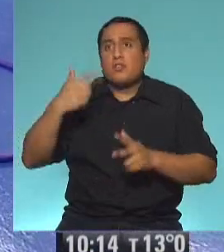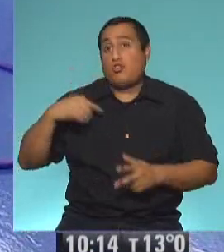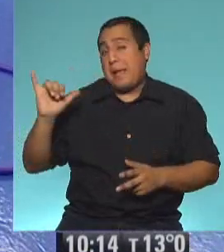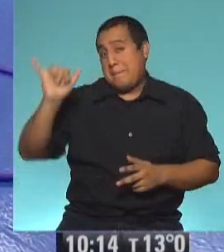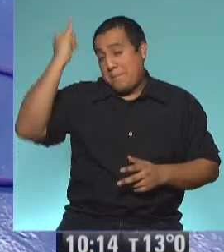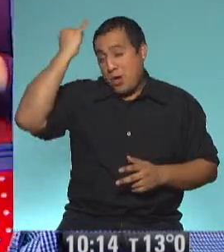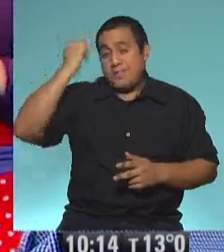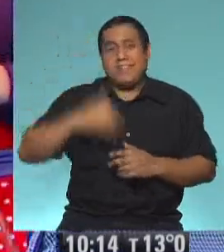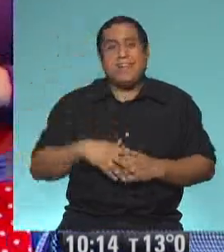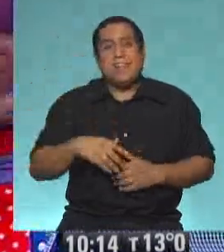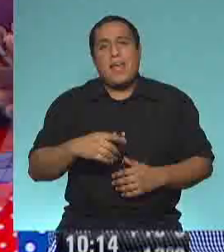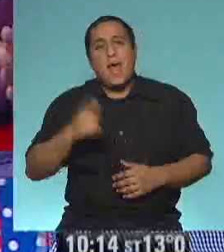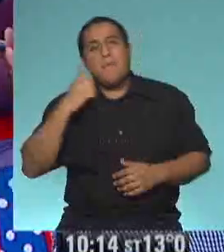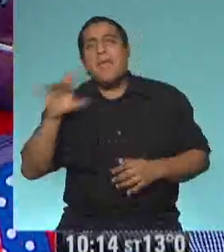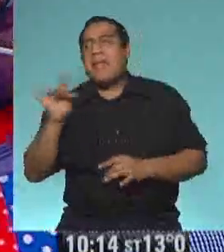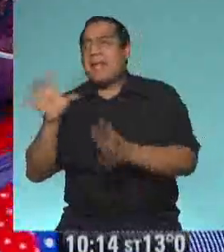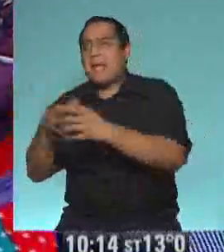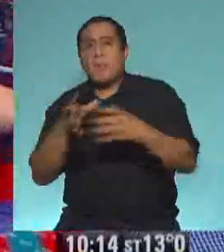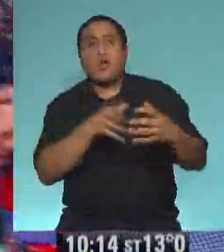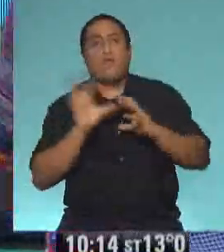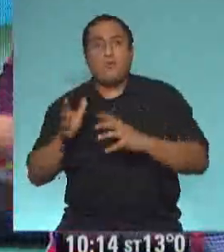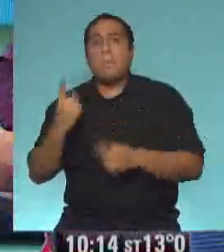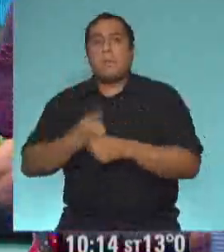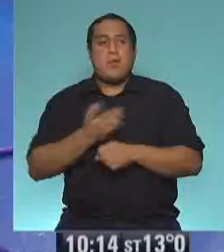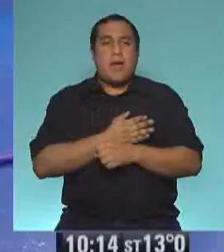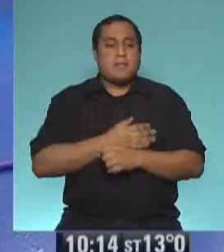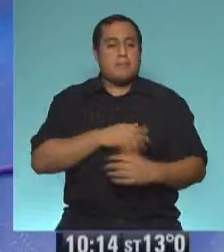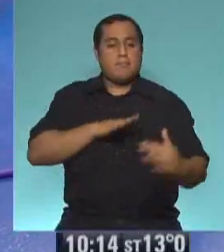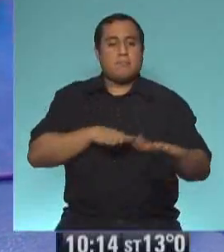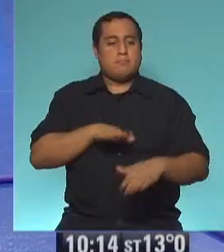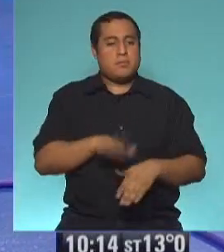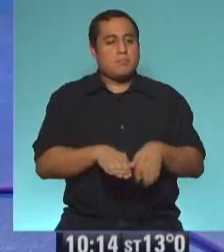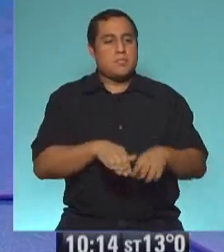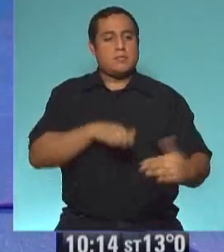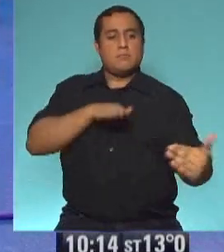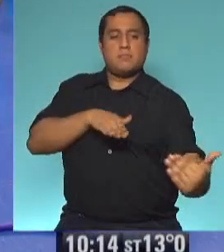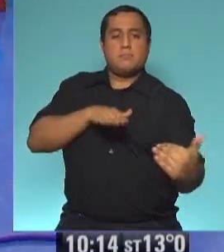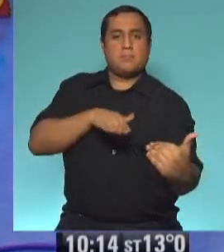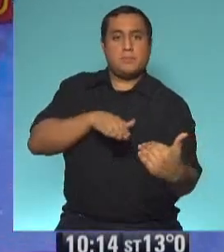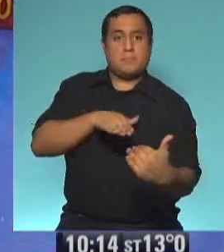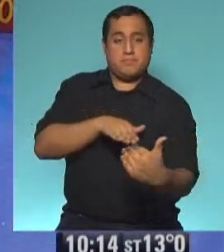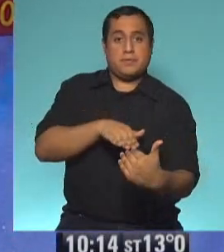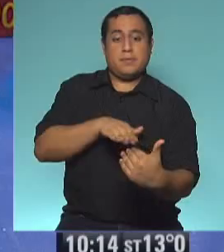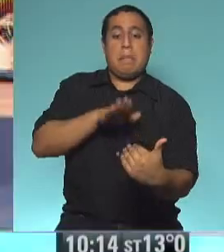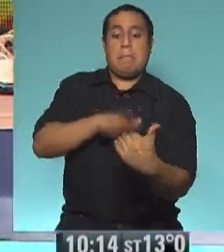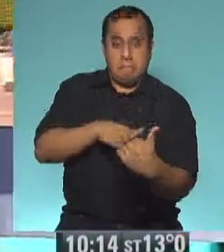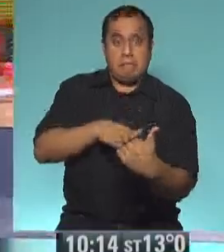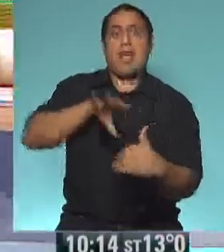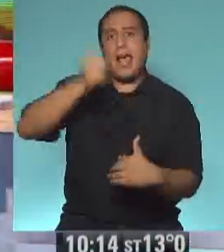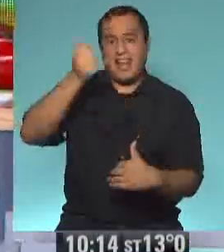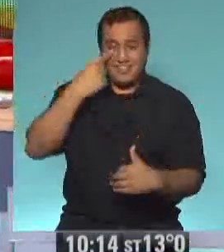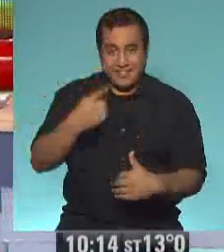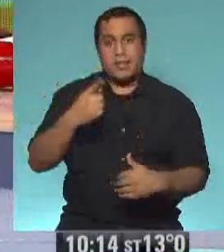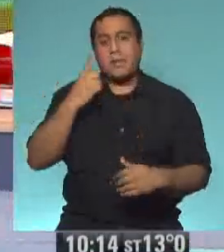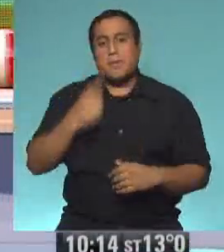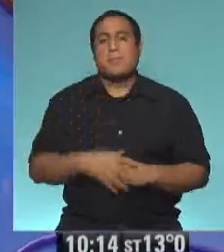potrero, cuando elegimos el equipo de fútbol, jugás al fútbol, que haces el pan y queso. Claro, el que pisa juego... primero... Es un juego muy, muy viejo. Mirá, vos ponete